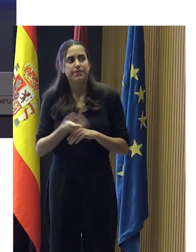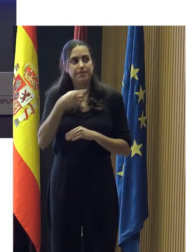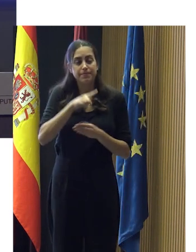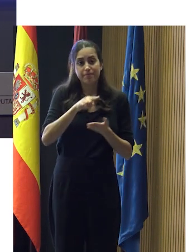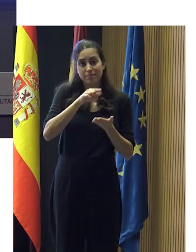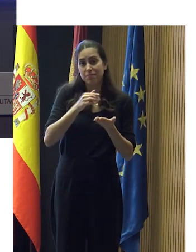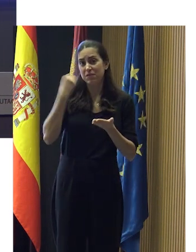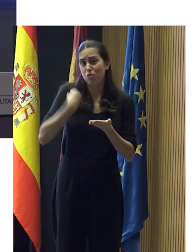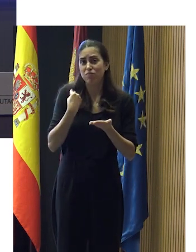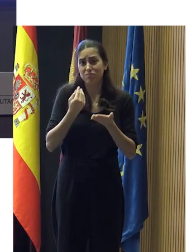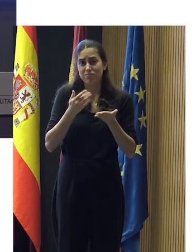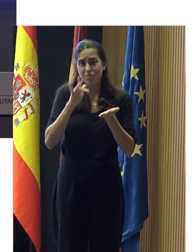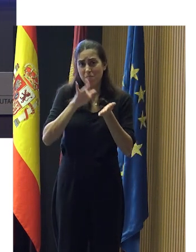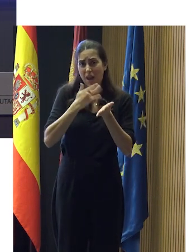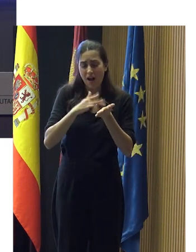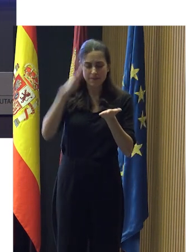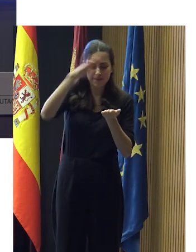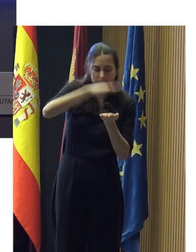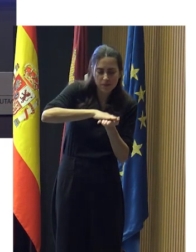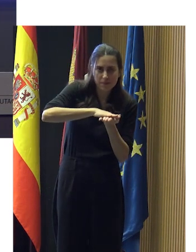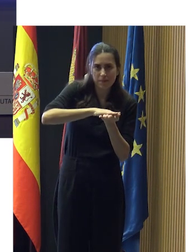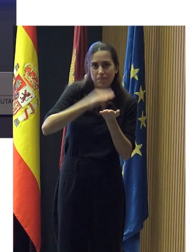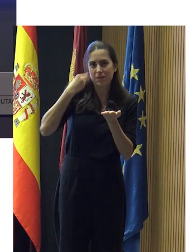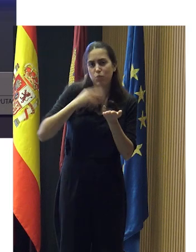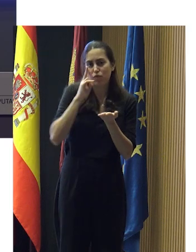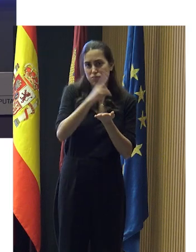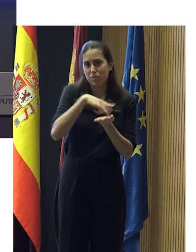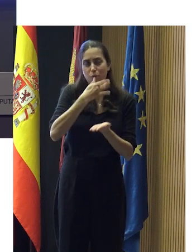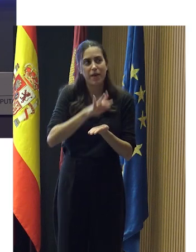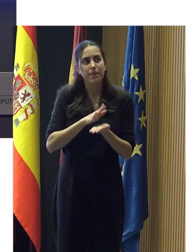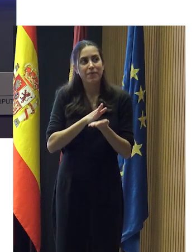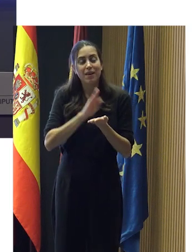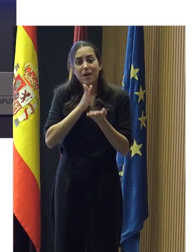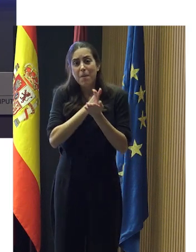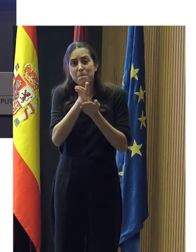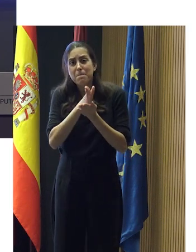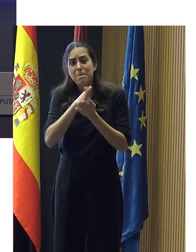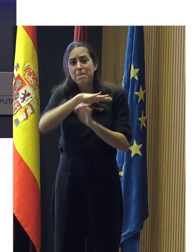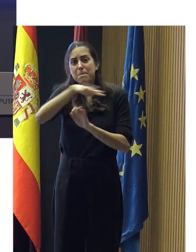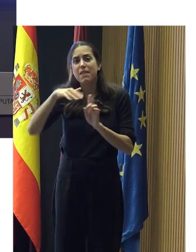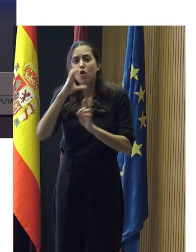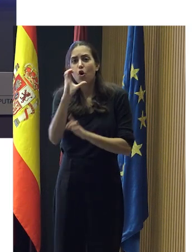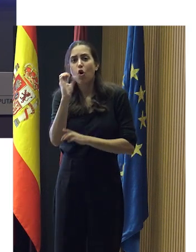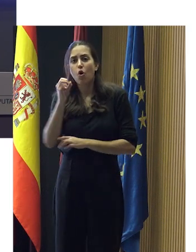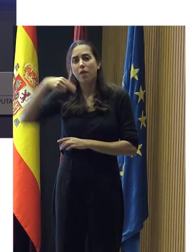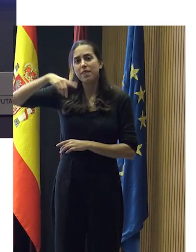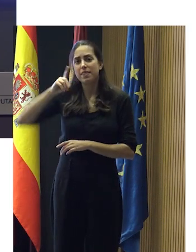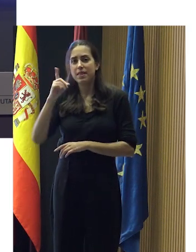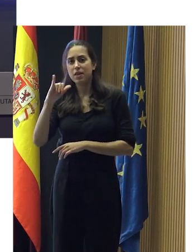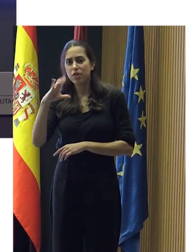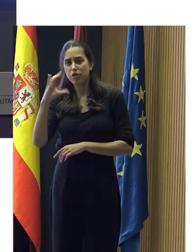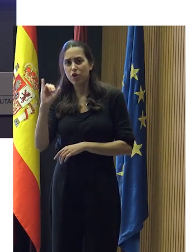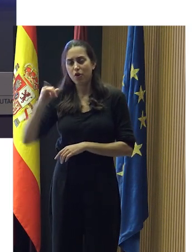cultivo como las que veis aquí. Preparamos un medio que conocemos como medio condicionado que contiene todos los